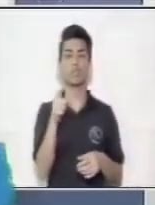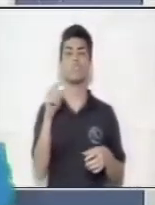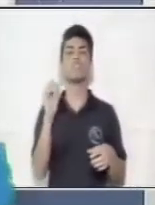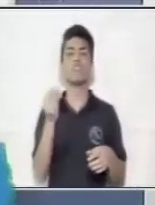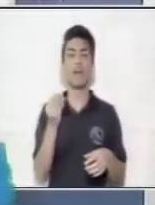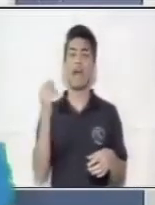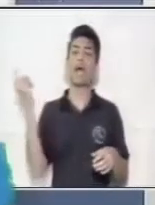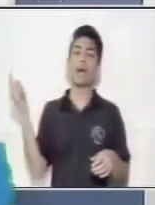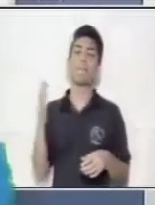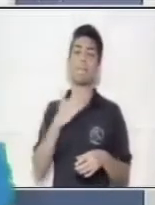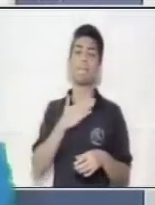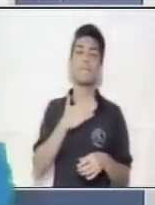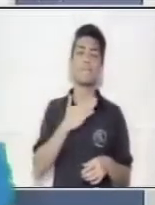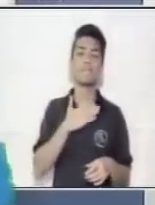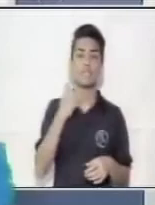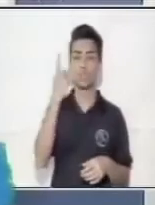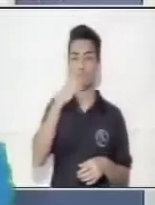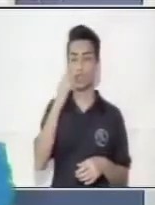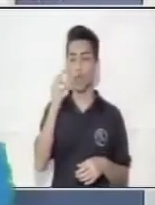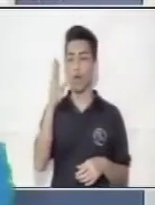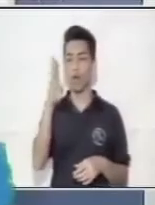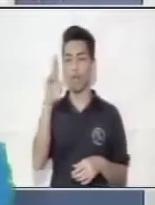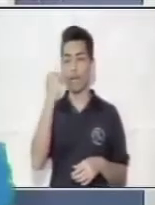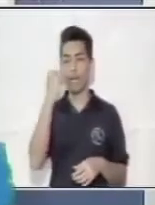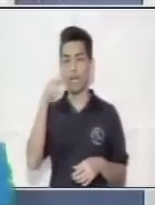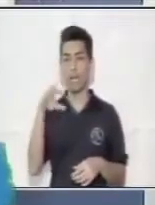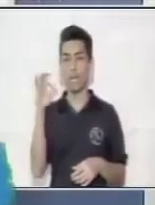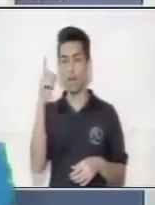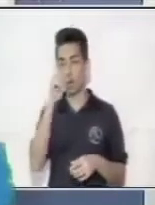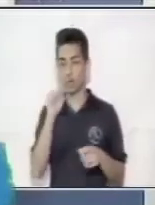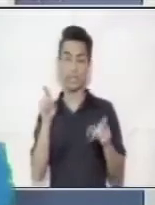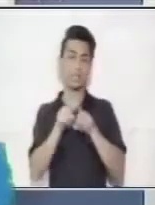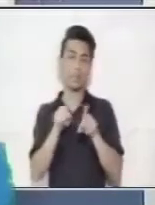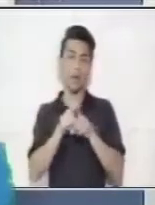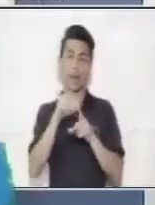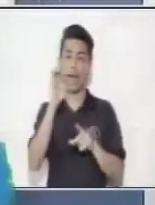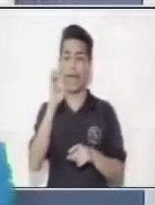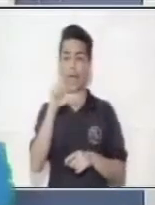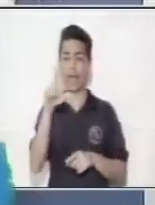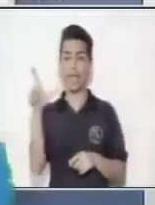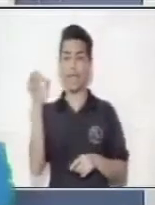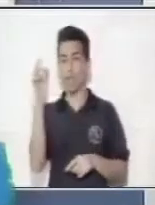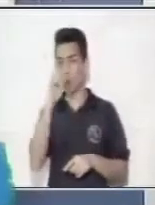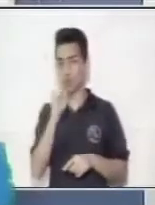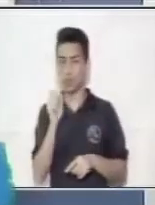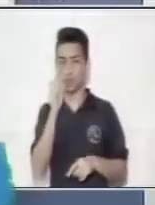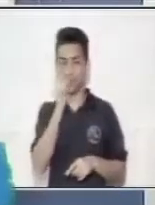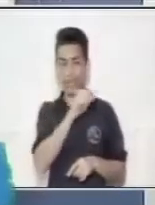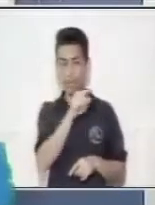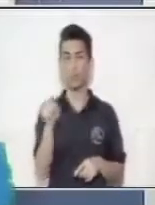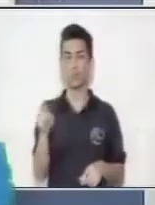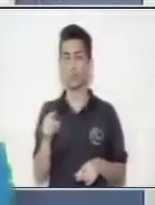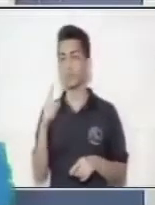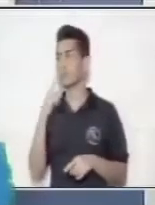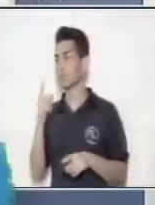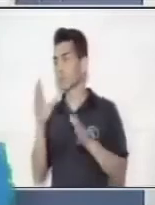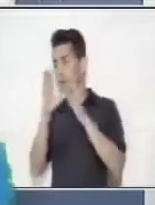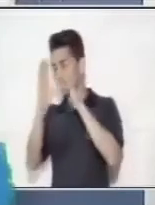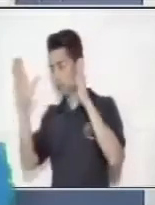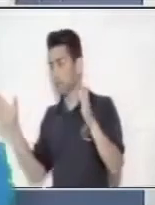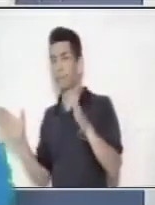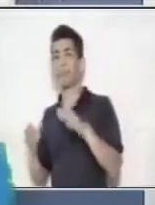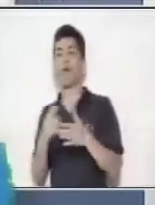sobrinos mayores. Por lo tanto, aquí podemos identificar que tiene un sujeto y compran en los almacenes sería